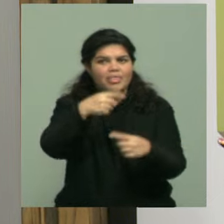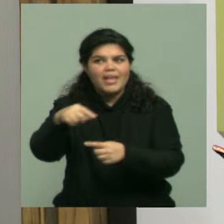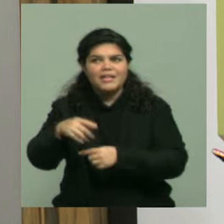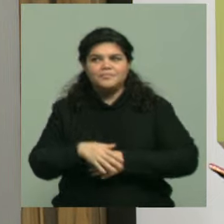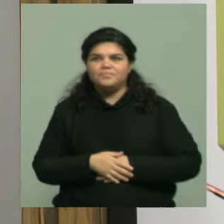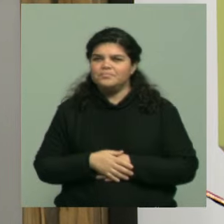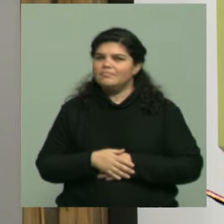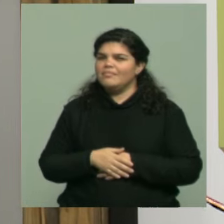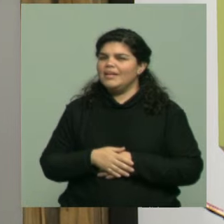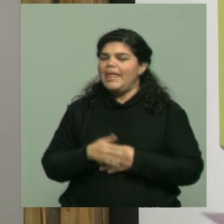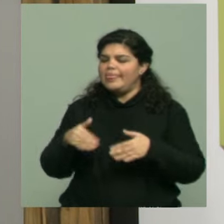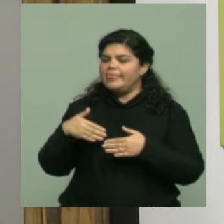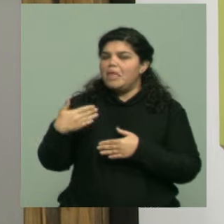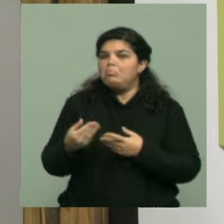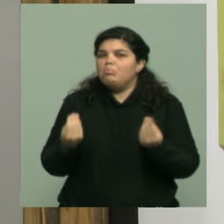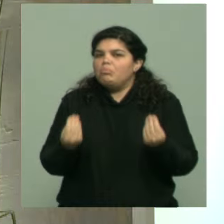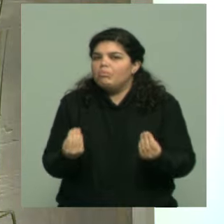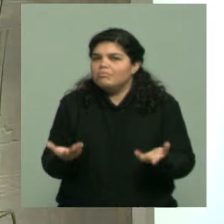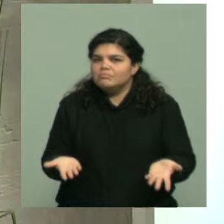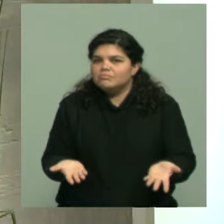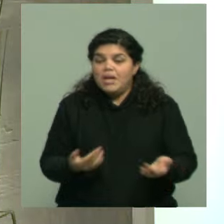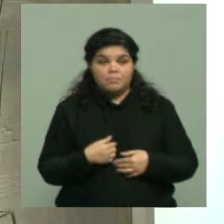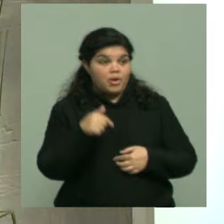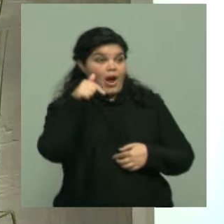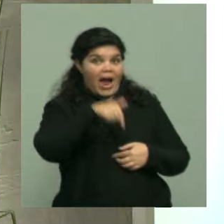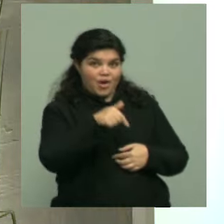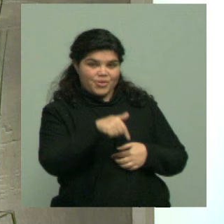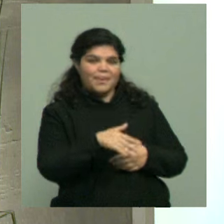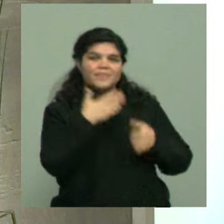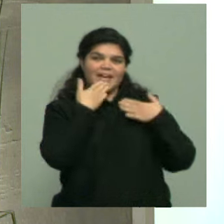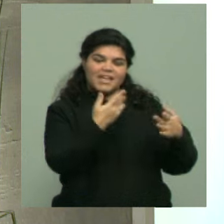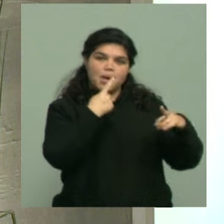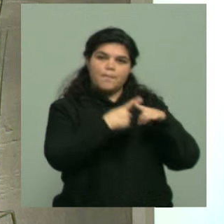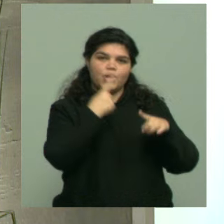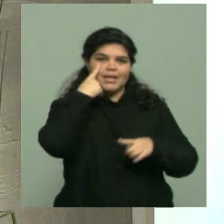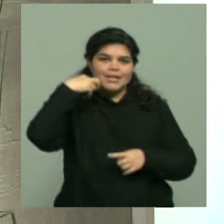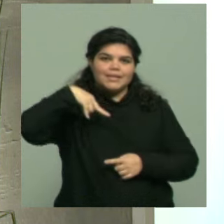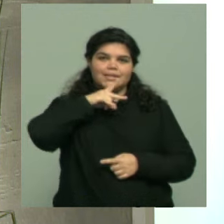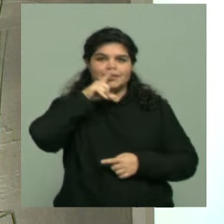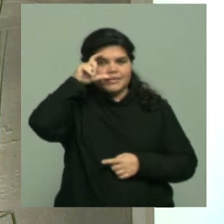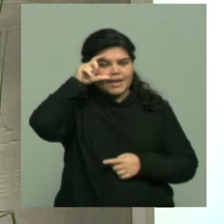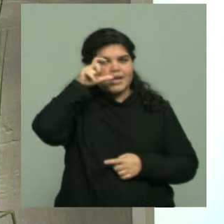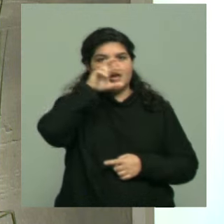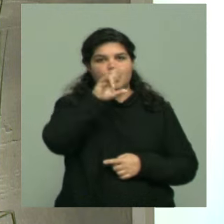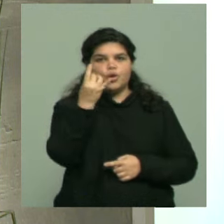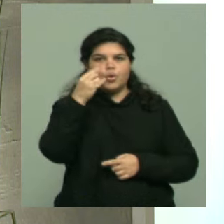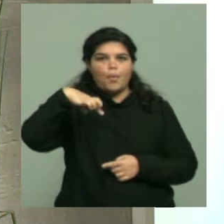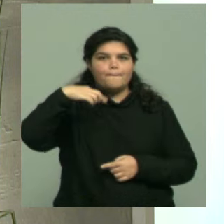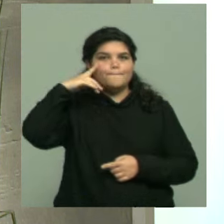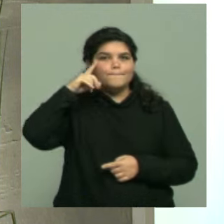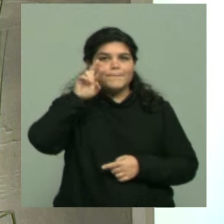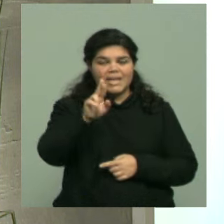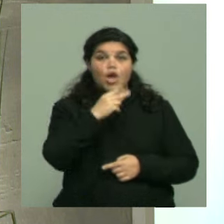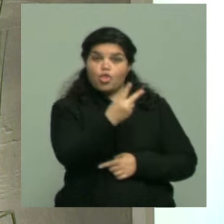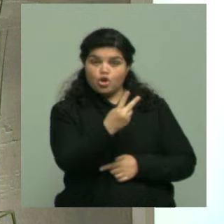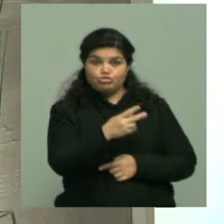después, ¿qué sería? Porque vos decís, ahora se viene este Gracias por Interrumpir 2. Y sí. Después ya piensan en una otra obra, sí, en armar algo